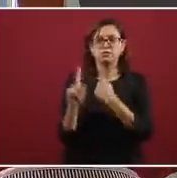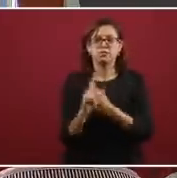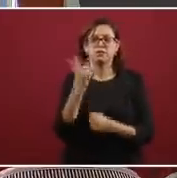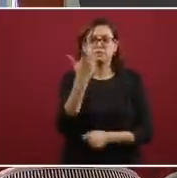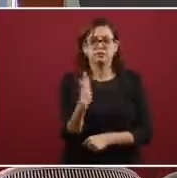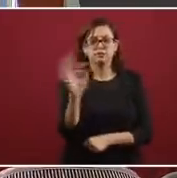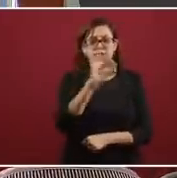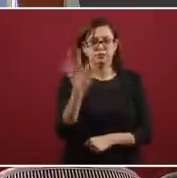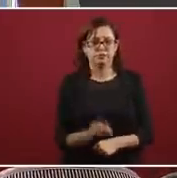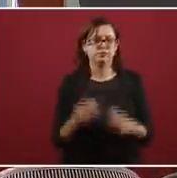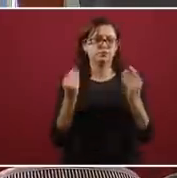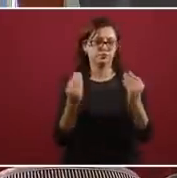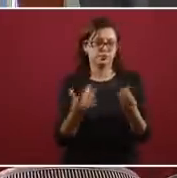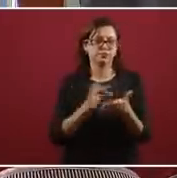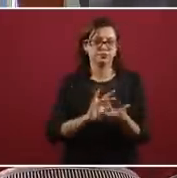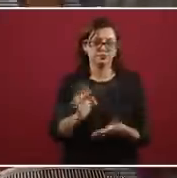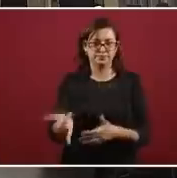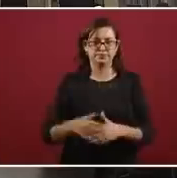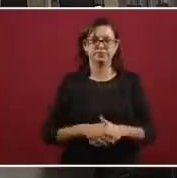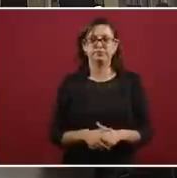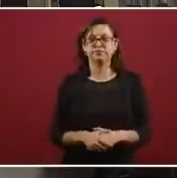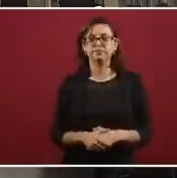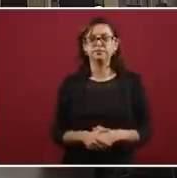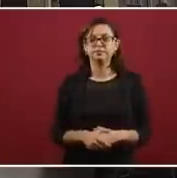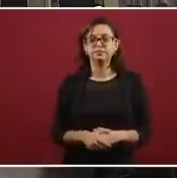Muchas gracias.